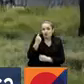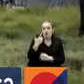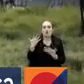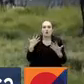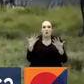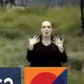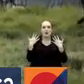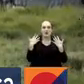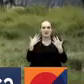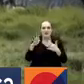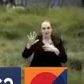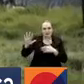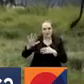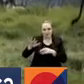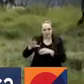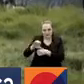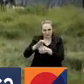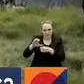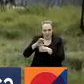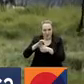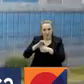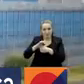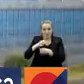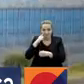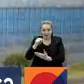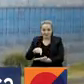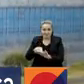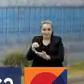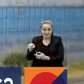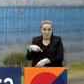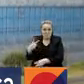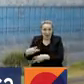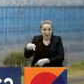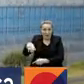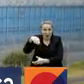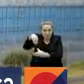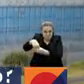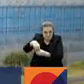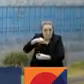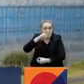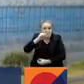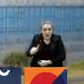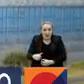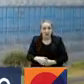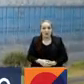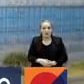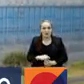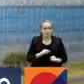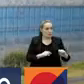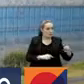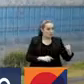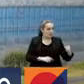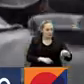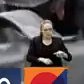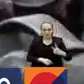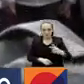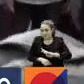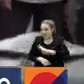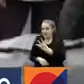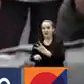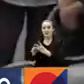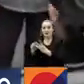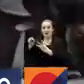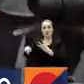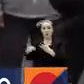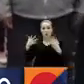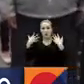Guayaquil parece que dan un sí como respuesta, siendo el tercer suceso de estas características durante este año.